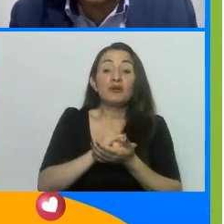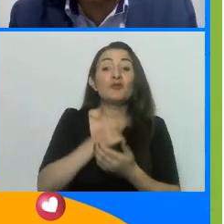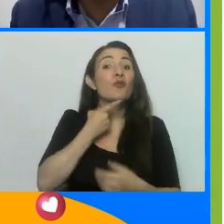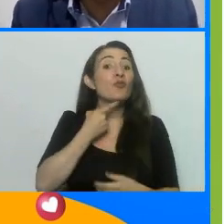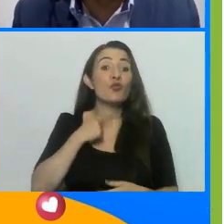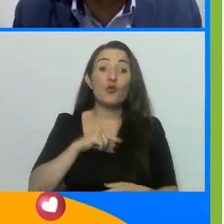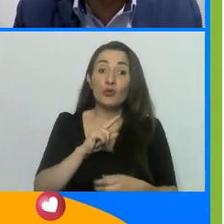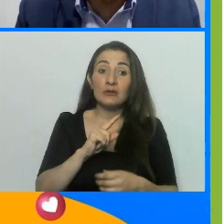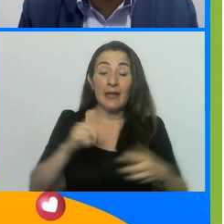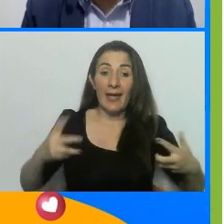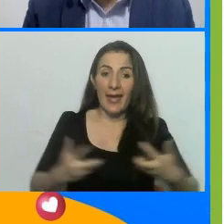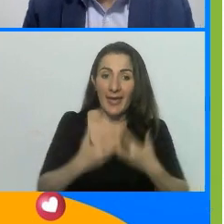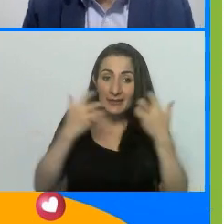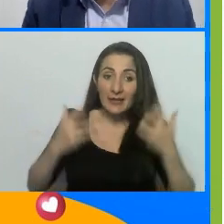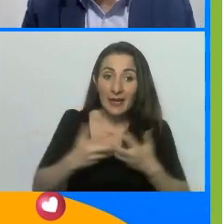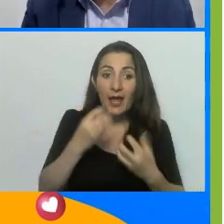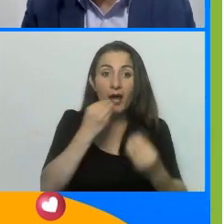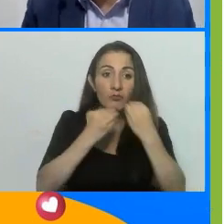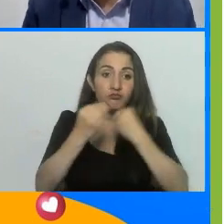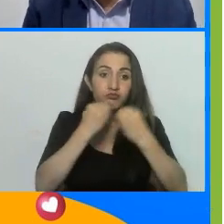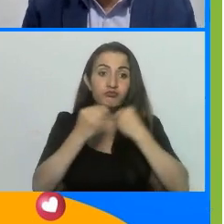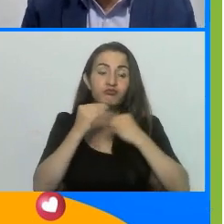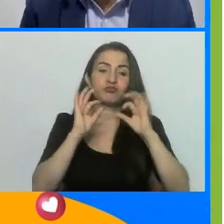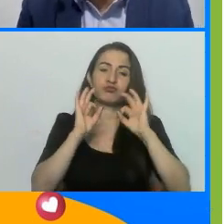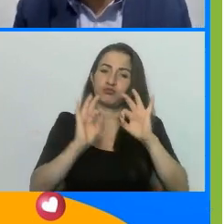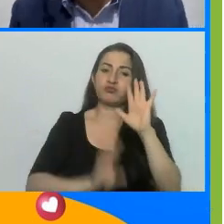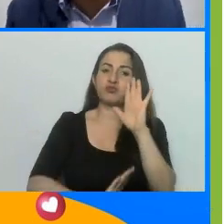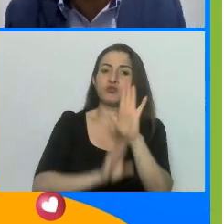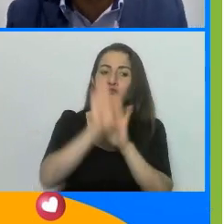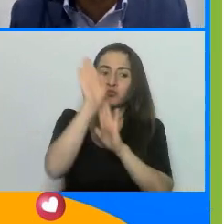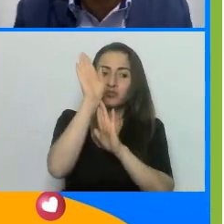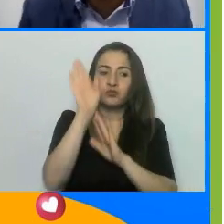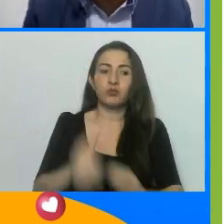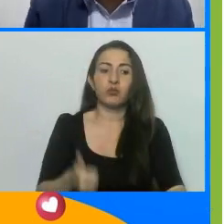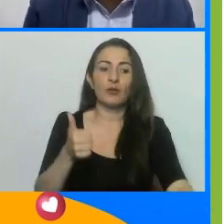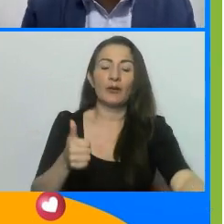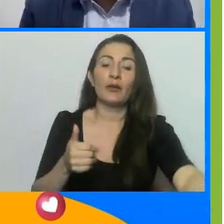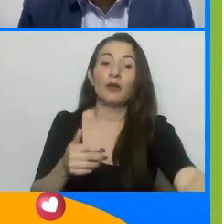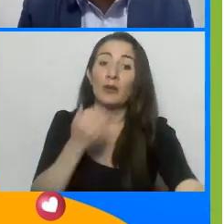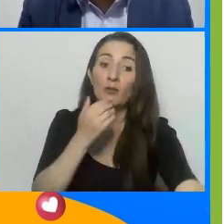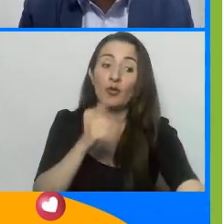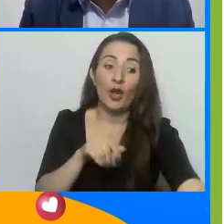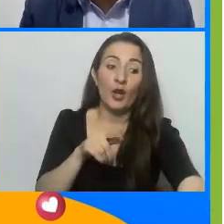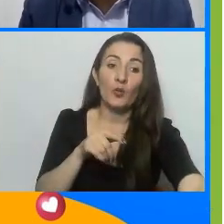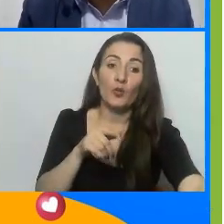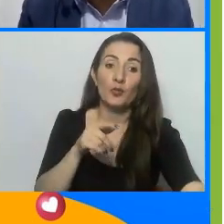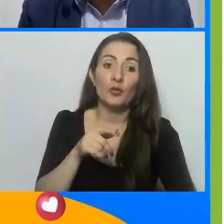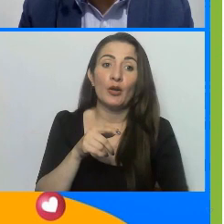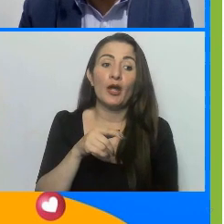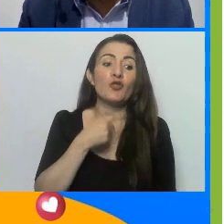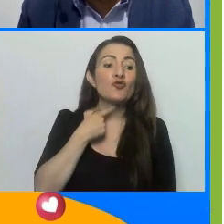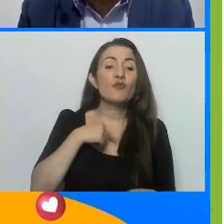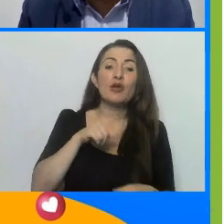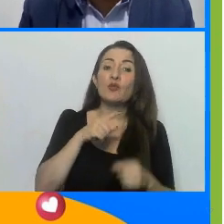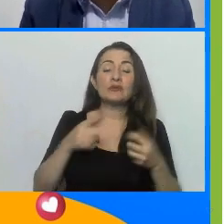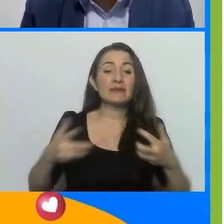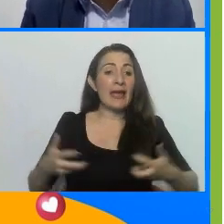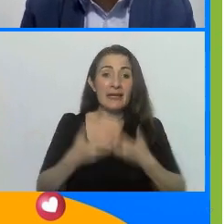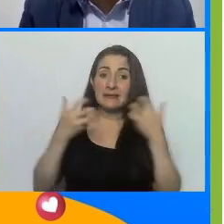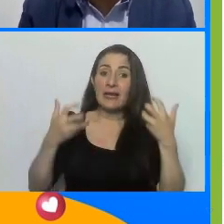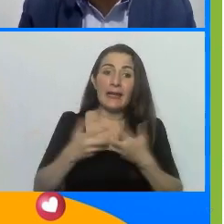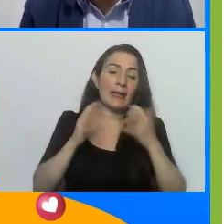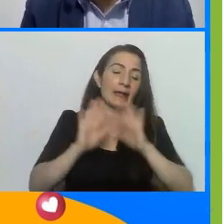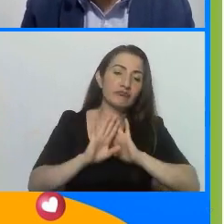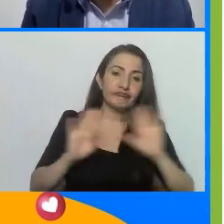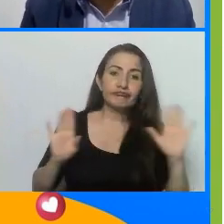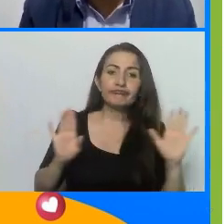las ensaladas son fundamentales para el desarrollo de nuestro crecimiento, en caso de los chiquitos. ¿Sí? Que no me gusta la ensalada, es fundamental,